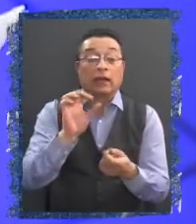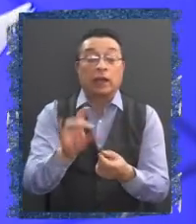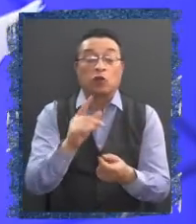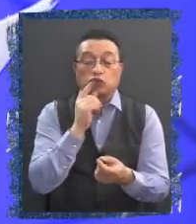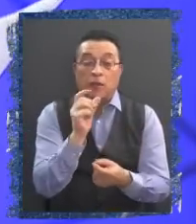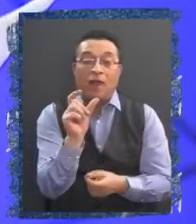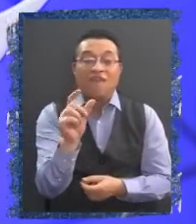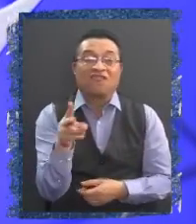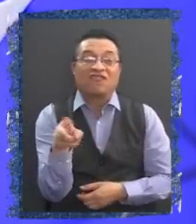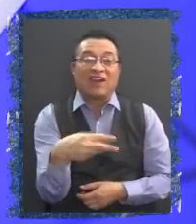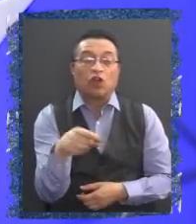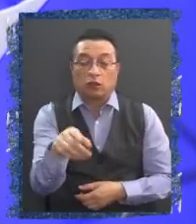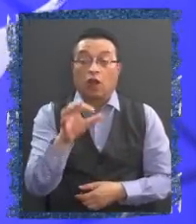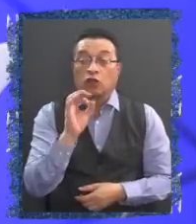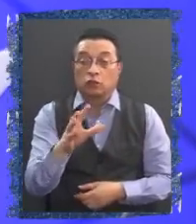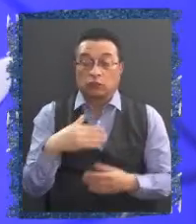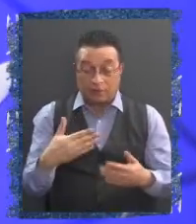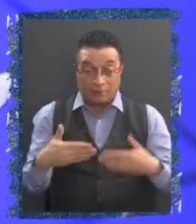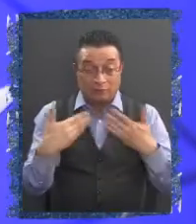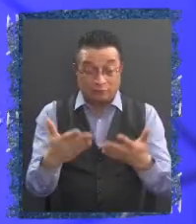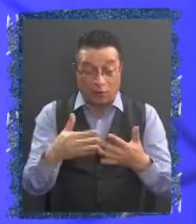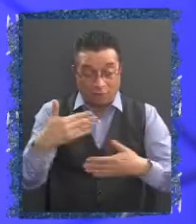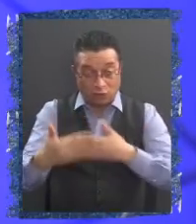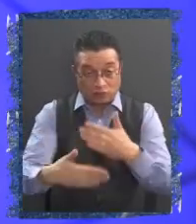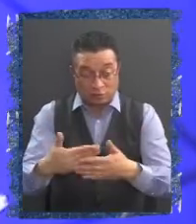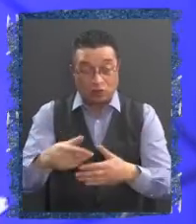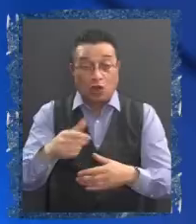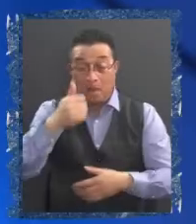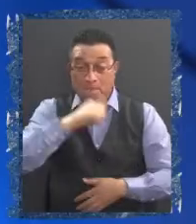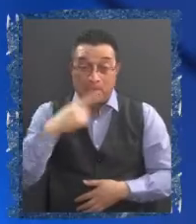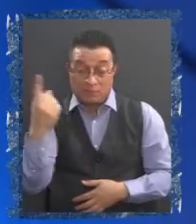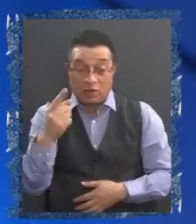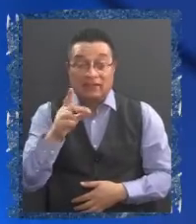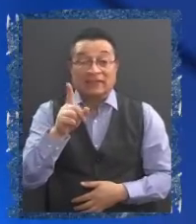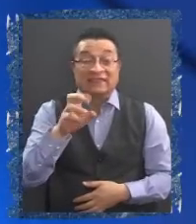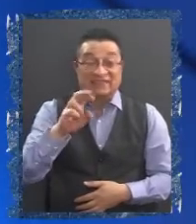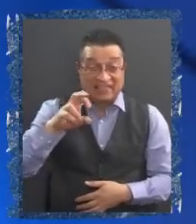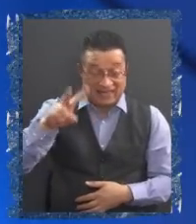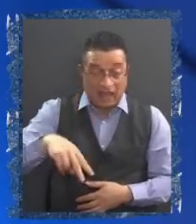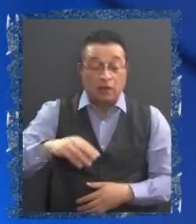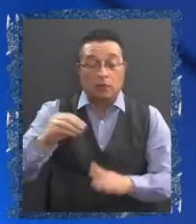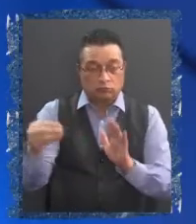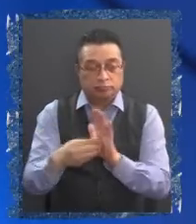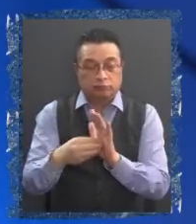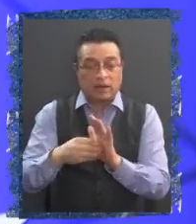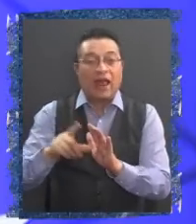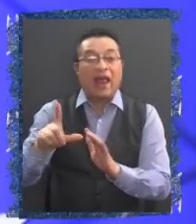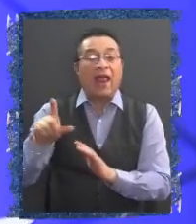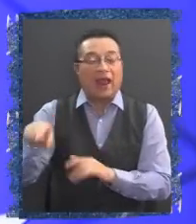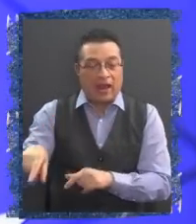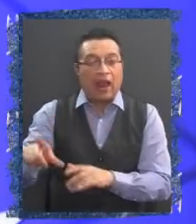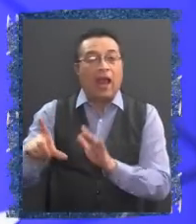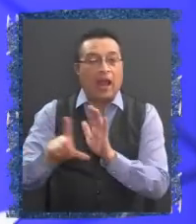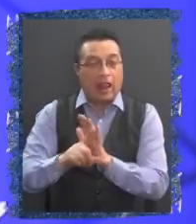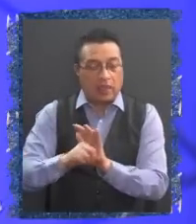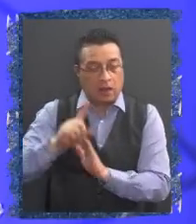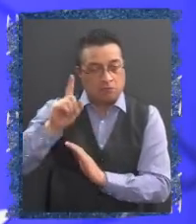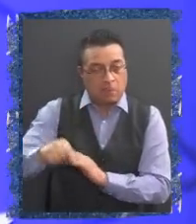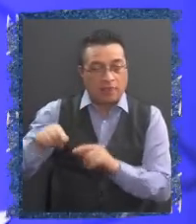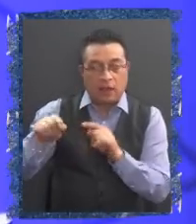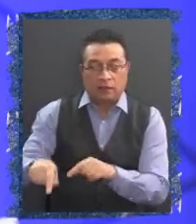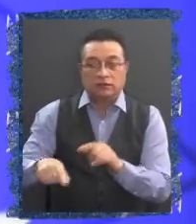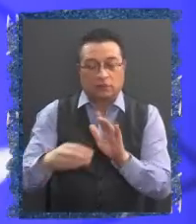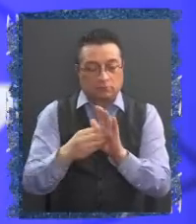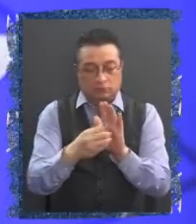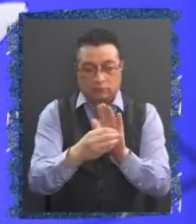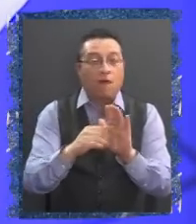los requisitos y procedimientos para la integración y funcionamiento de los prestadores privados serán establecidos por ley. No podrá, sino que serán establecidos por ley. Eso se sacó. Se